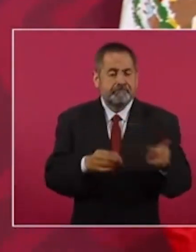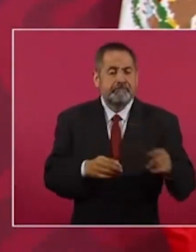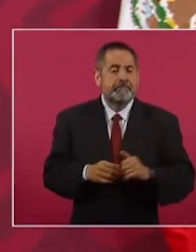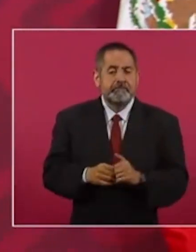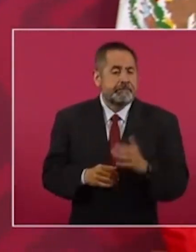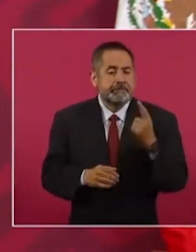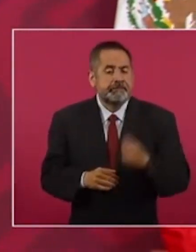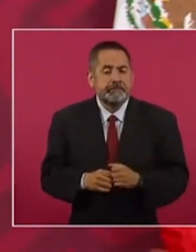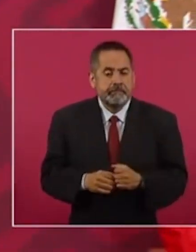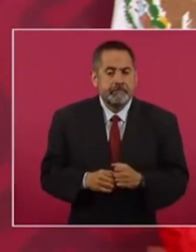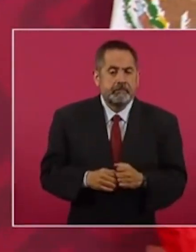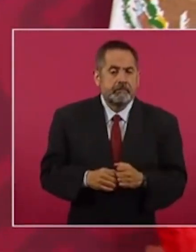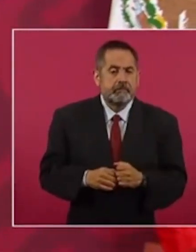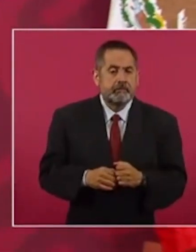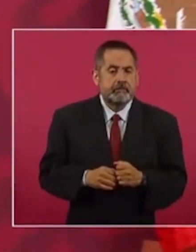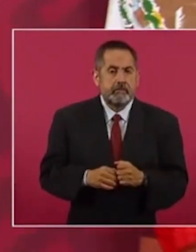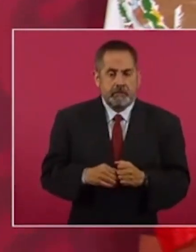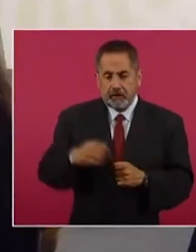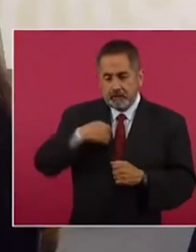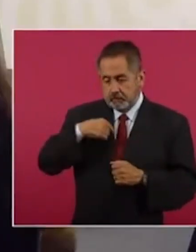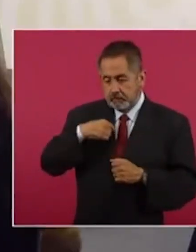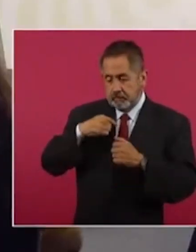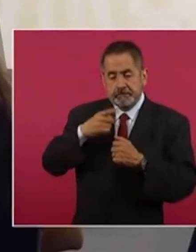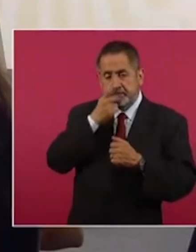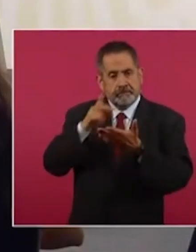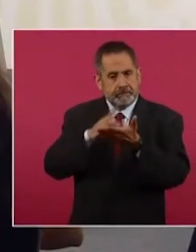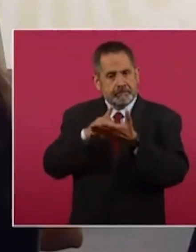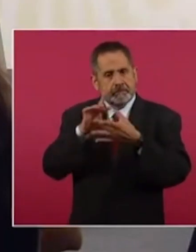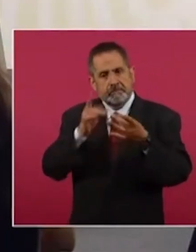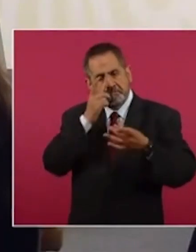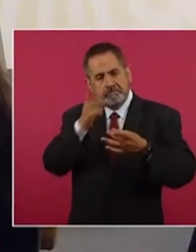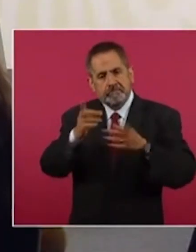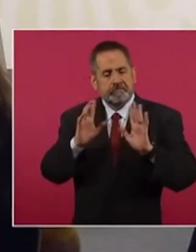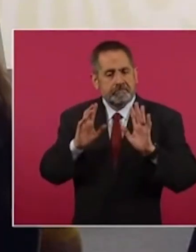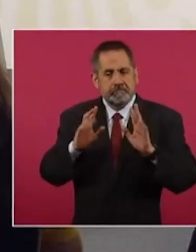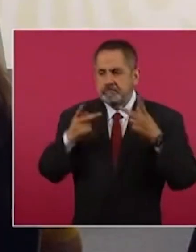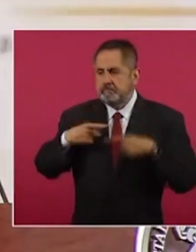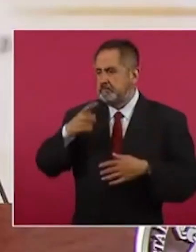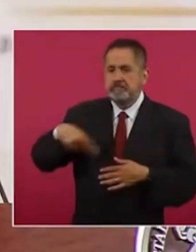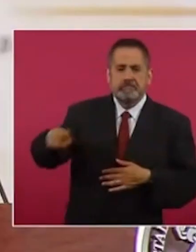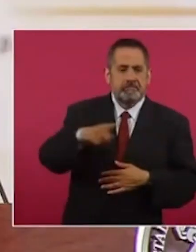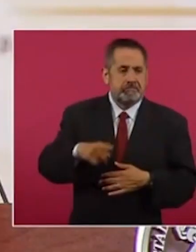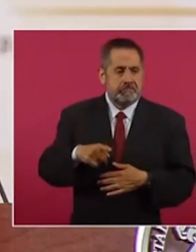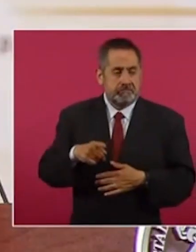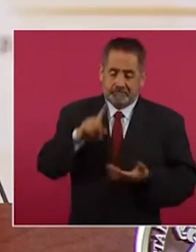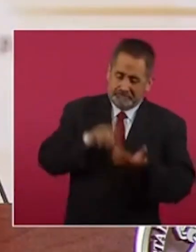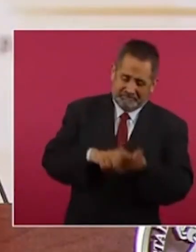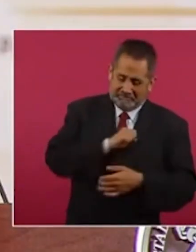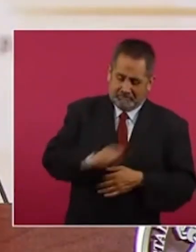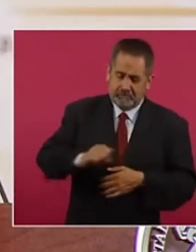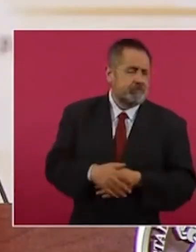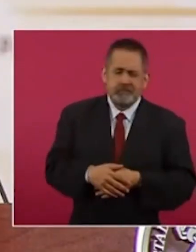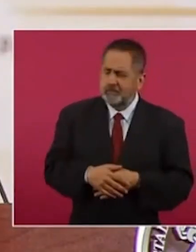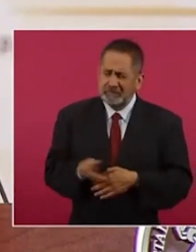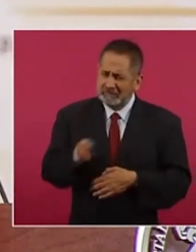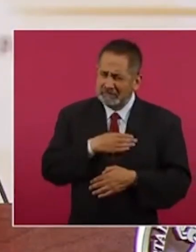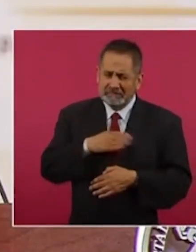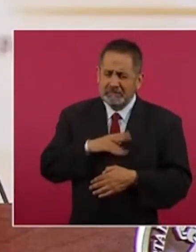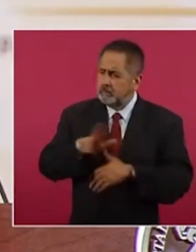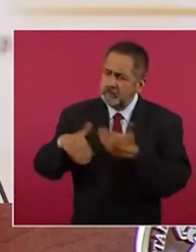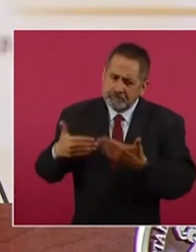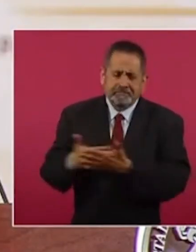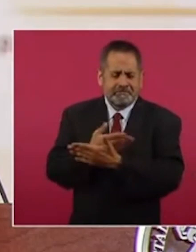porque yo sostengo y el ser humano no es malo por naturaleza